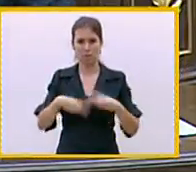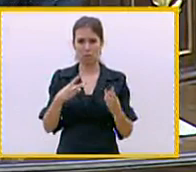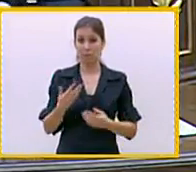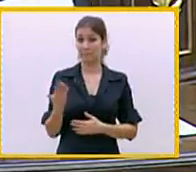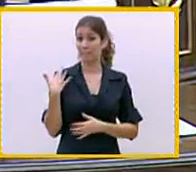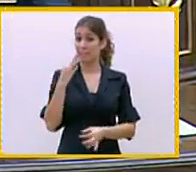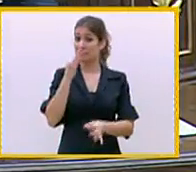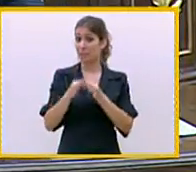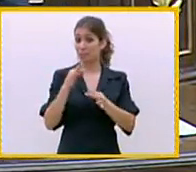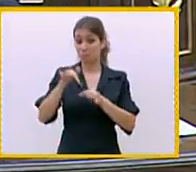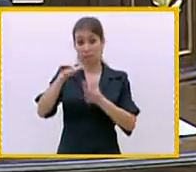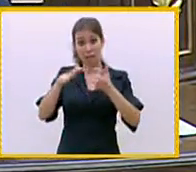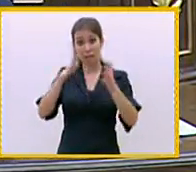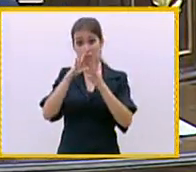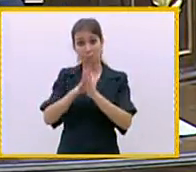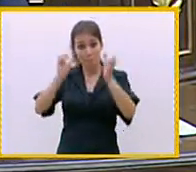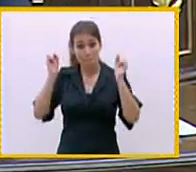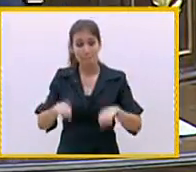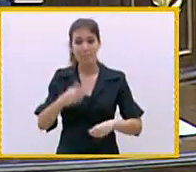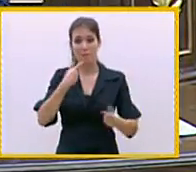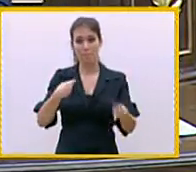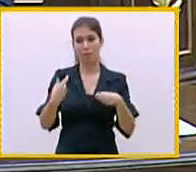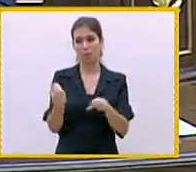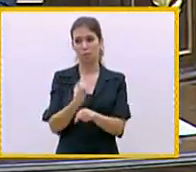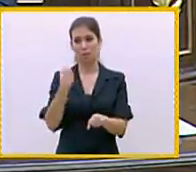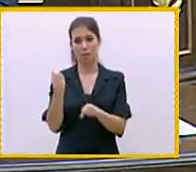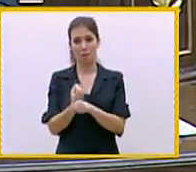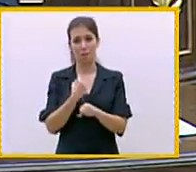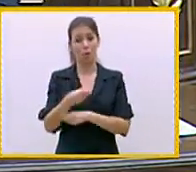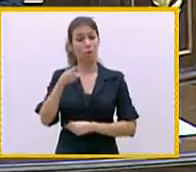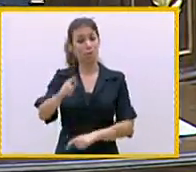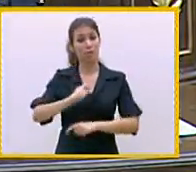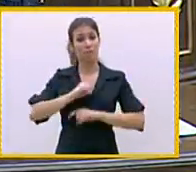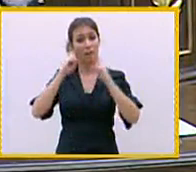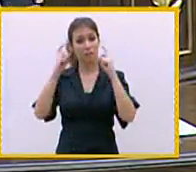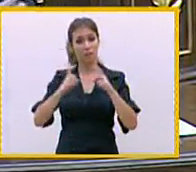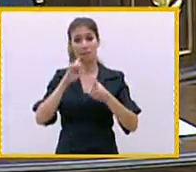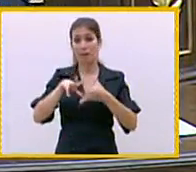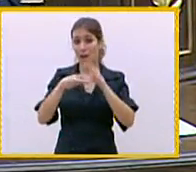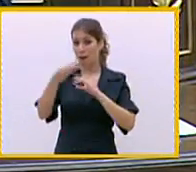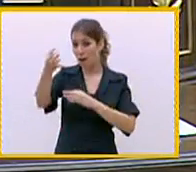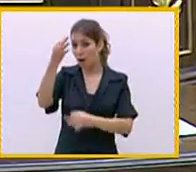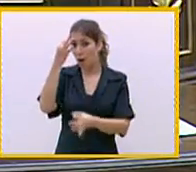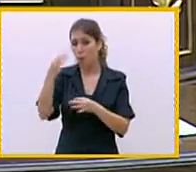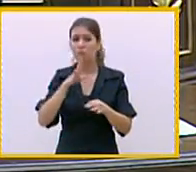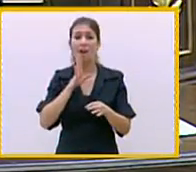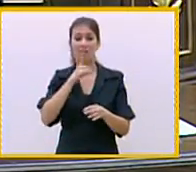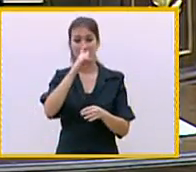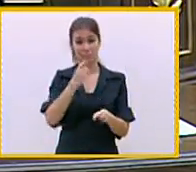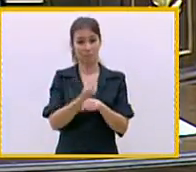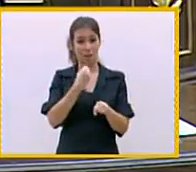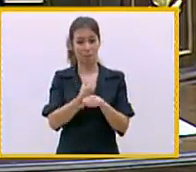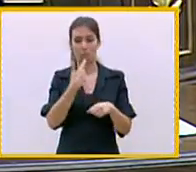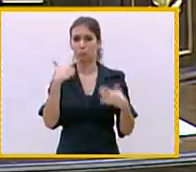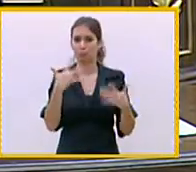la reforma del mercado de trabajo. Con ella pretendimos sustituir los ajustes vía destrucción de empleo por